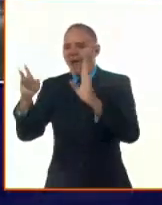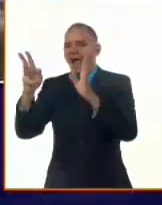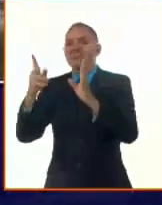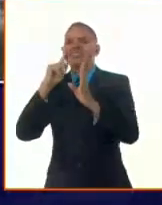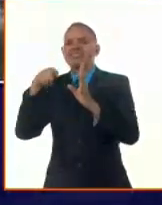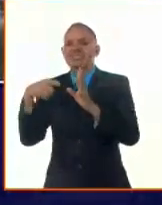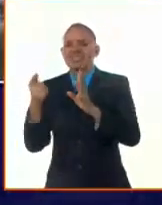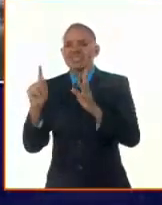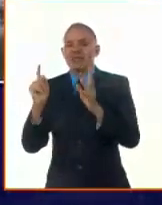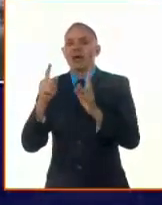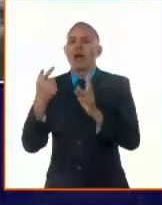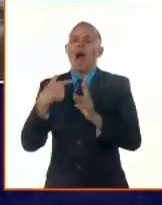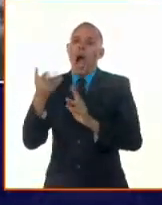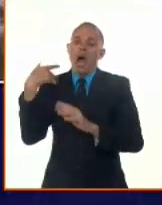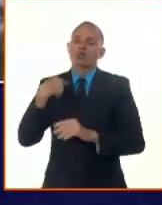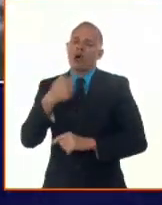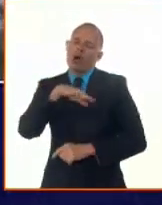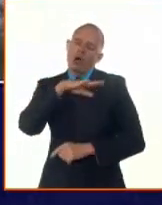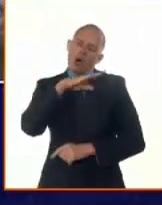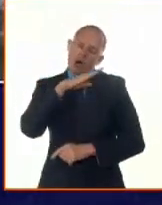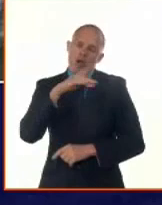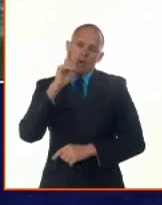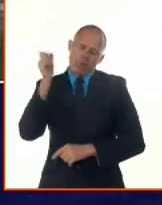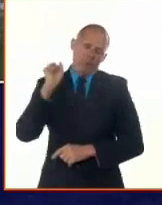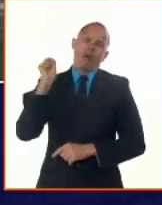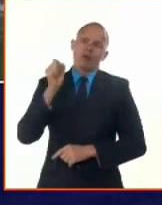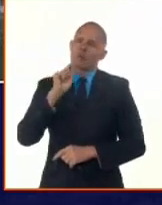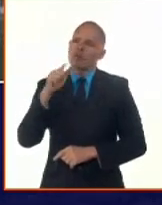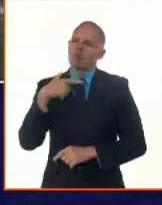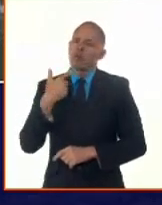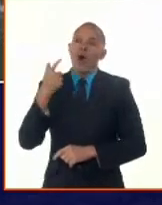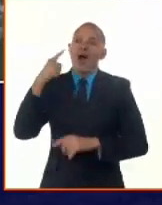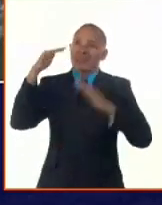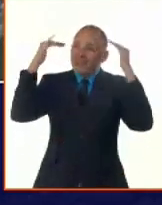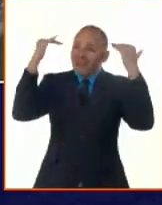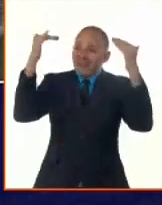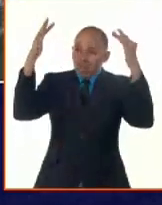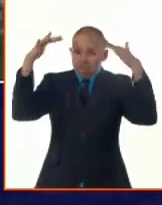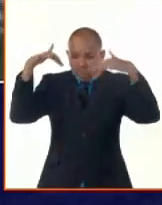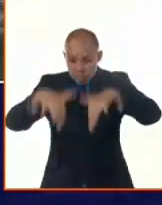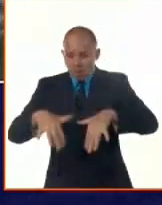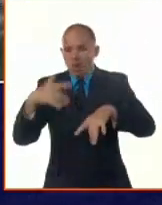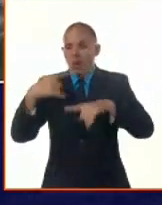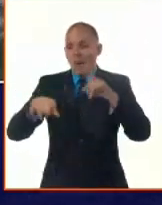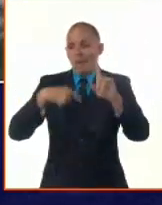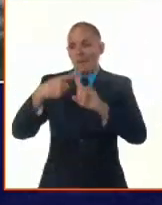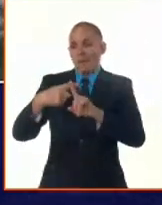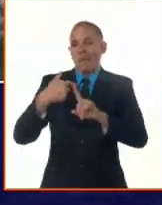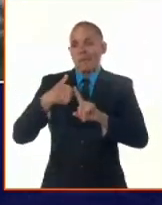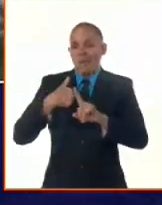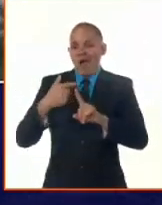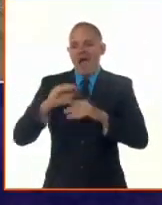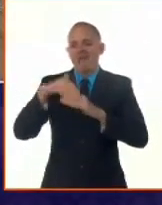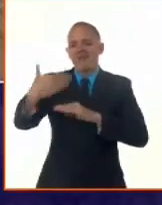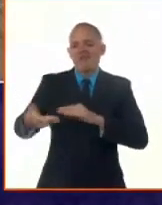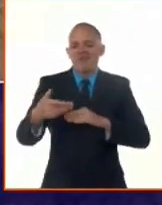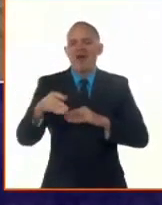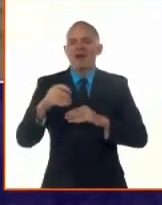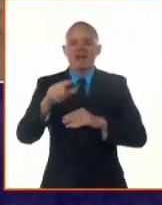estaba durmiendo y de repente sentí el impacto el techo se cayó y también ha quedado dañado nuestro huerto